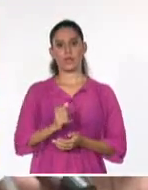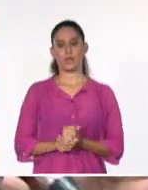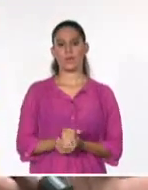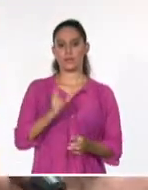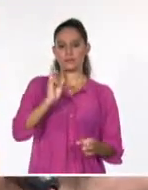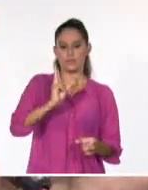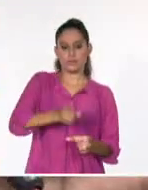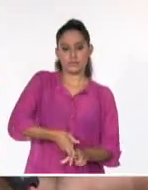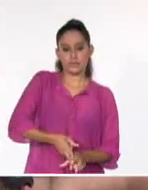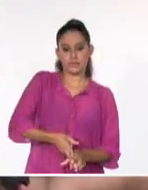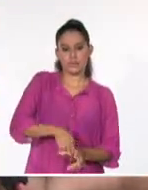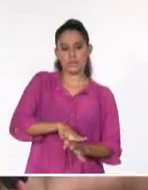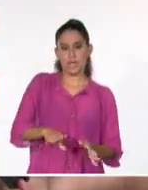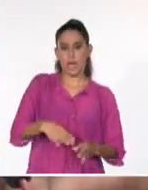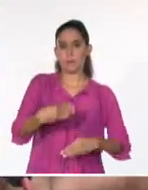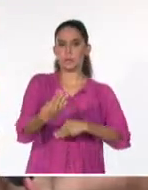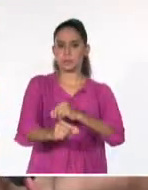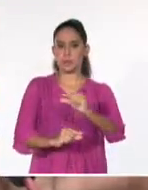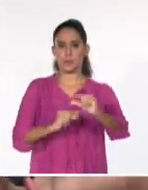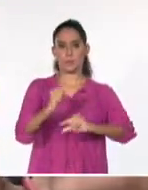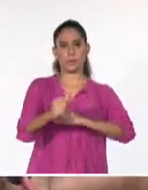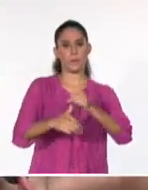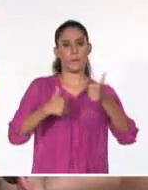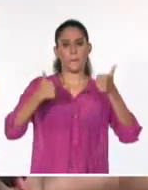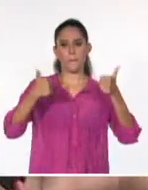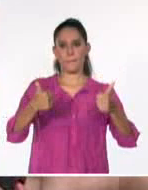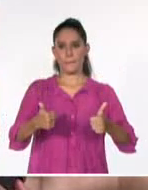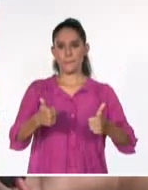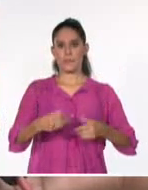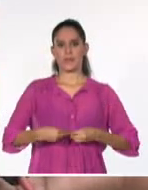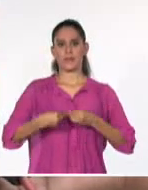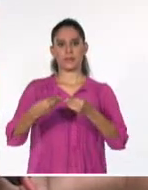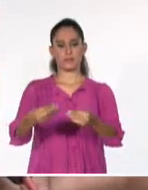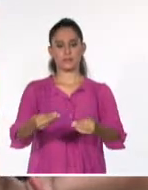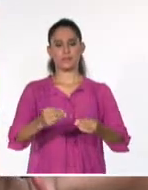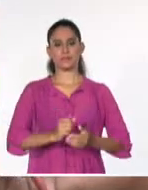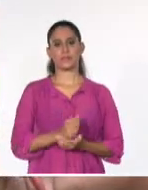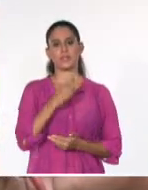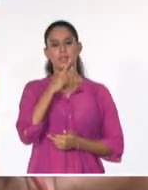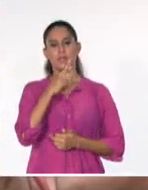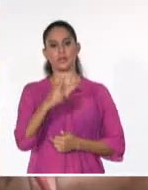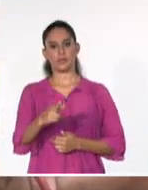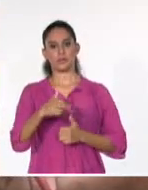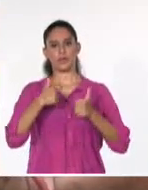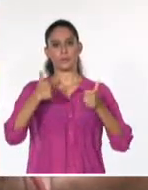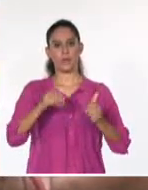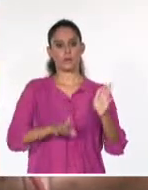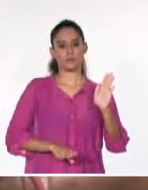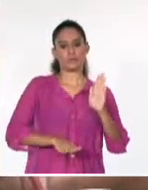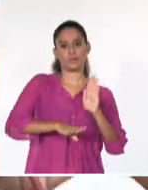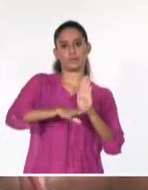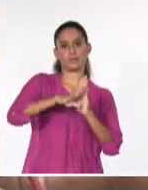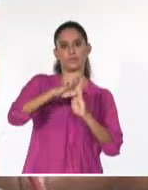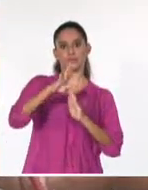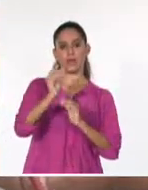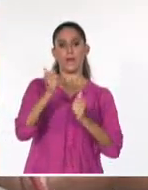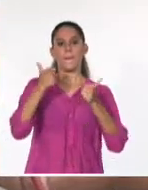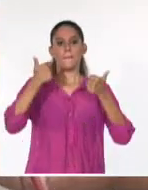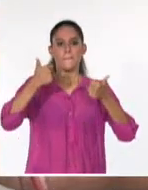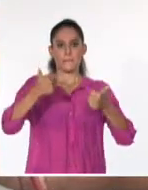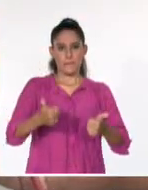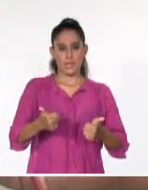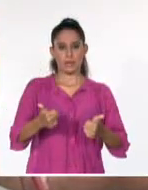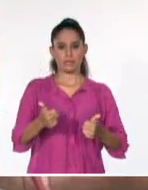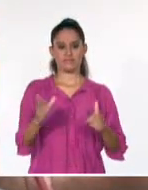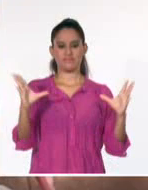mejoramiento en su disponibilidad, o sea, en la distribución, y como resultado, un incremento en la disponibilidad, y eso hace que para la noche de